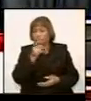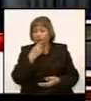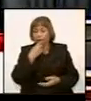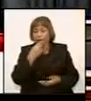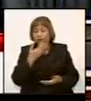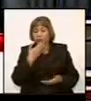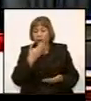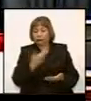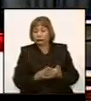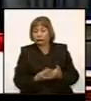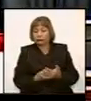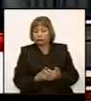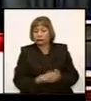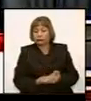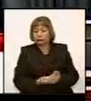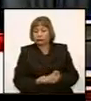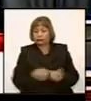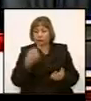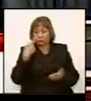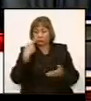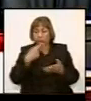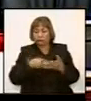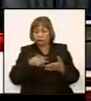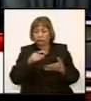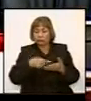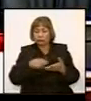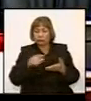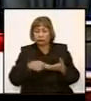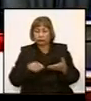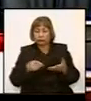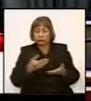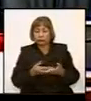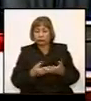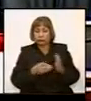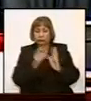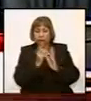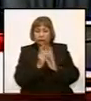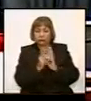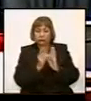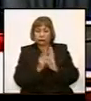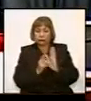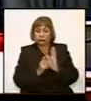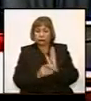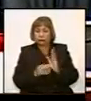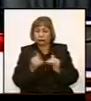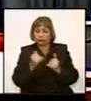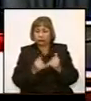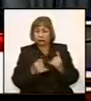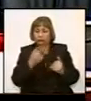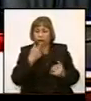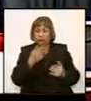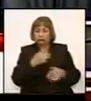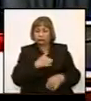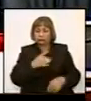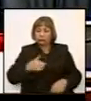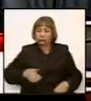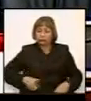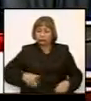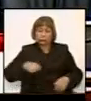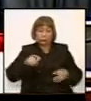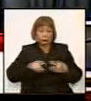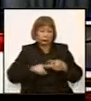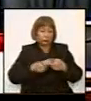que agradecería que puedan verificar el dictamen final. Señor presidente, esta